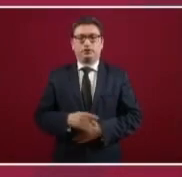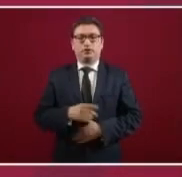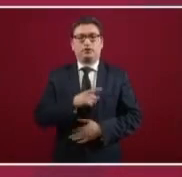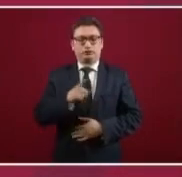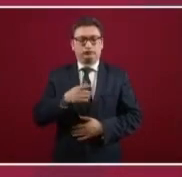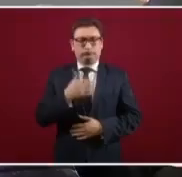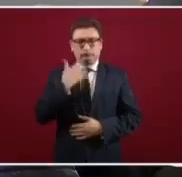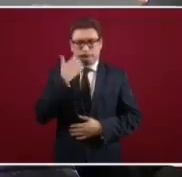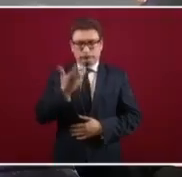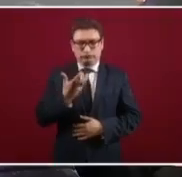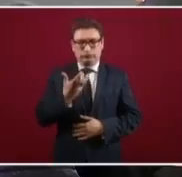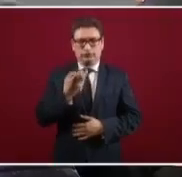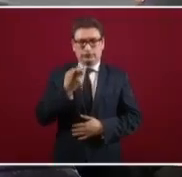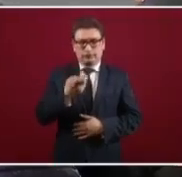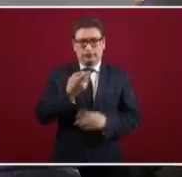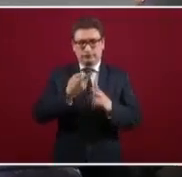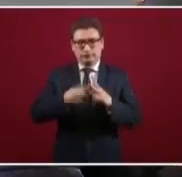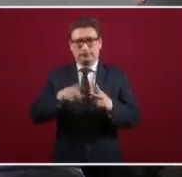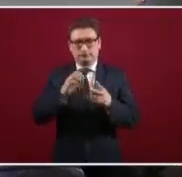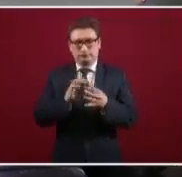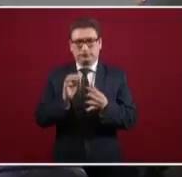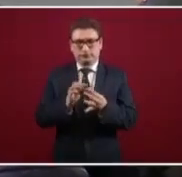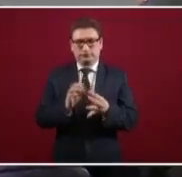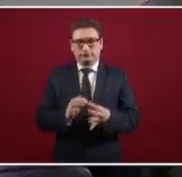empezamos con eso